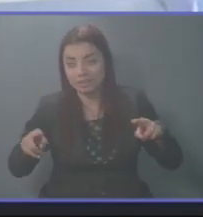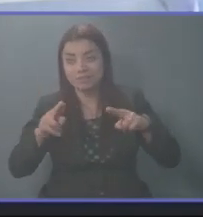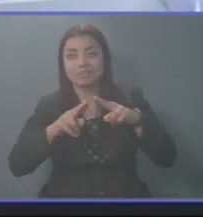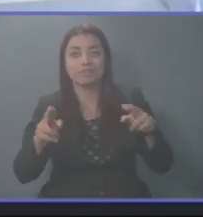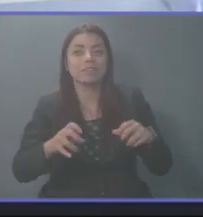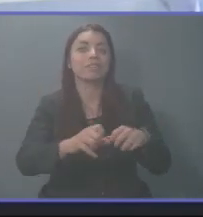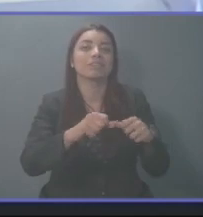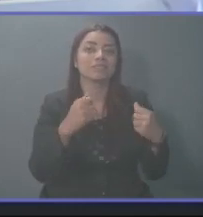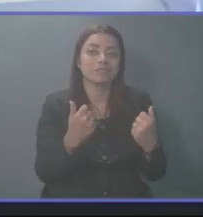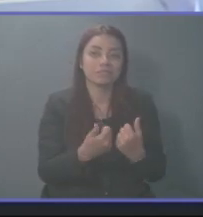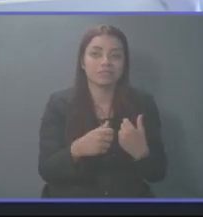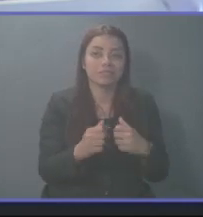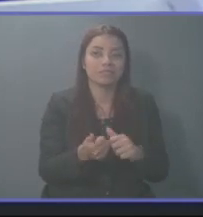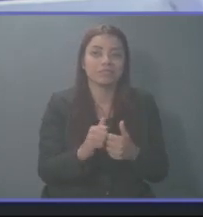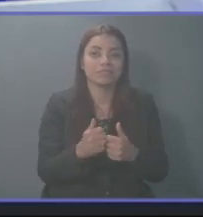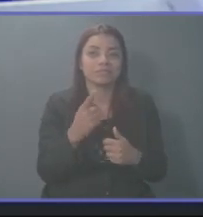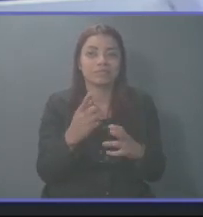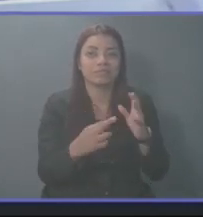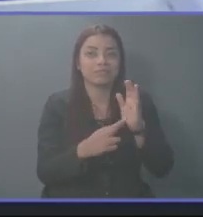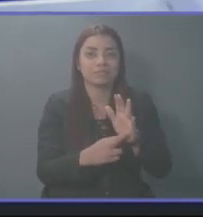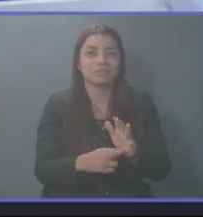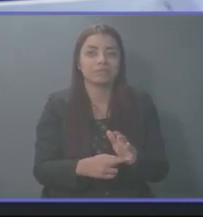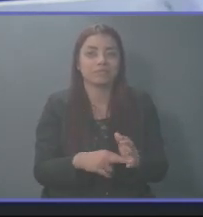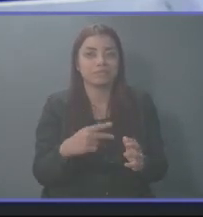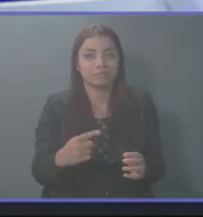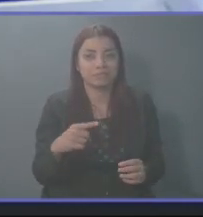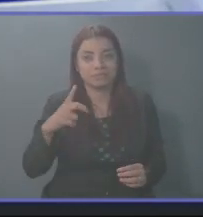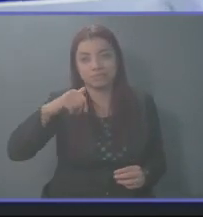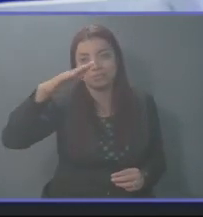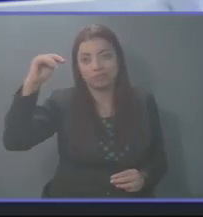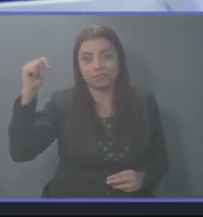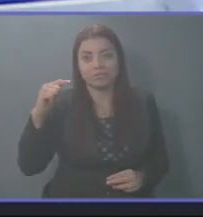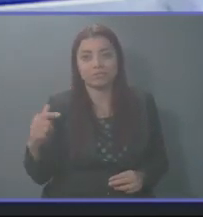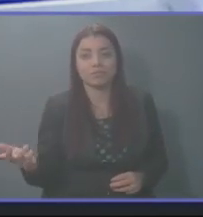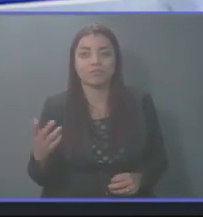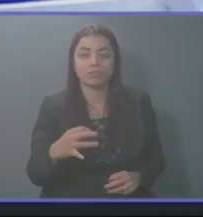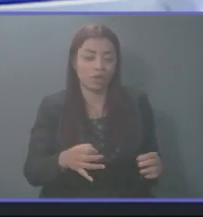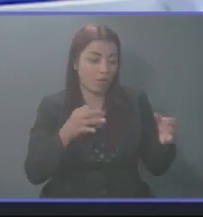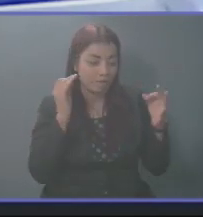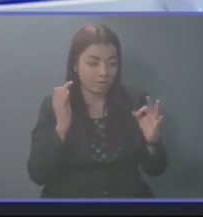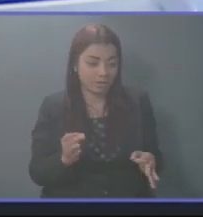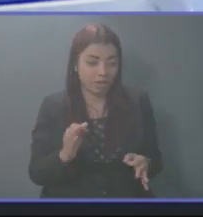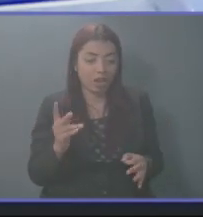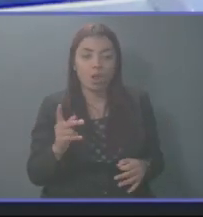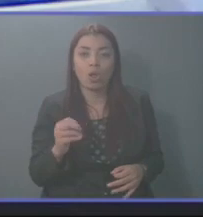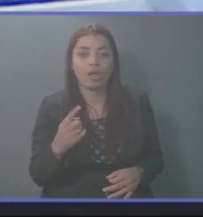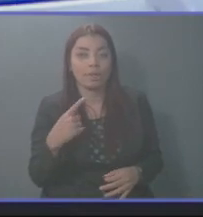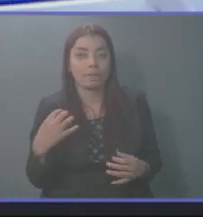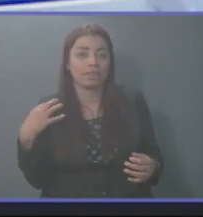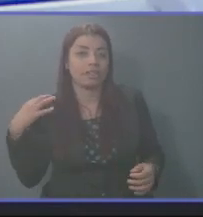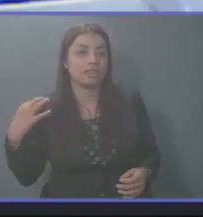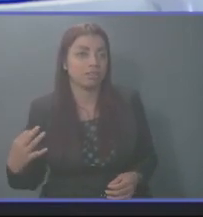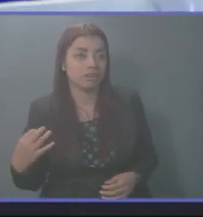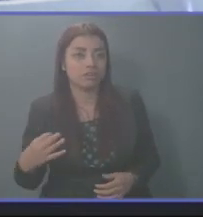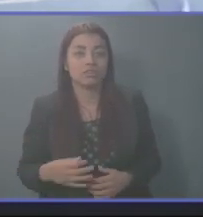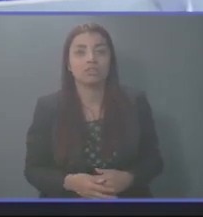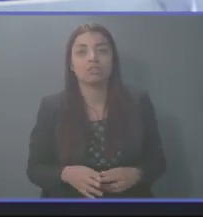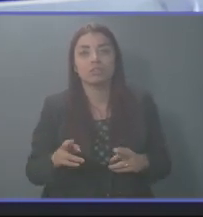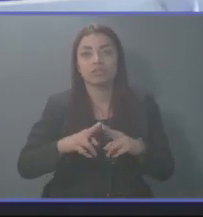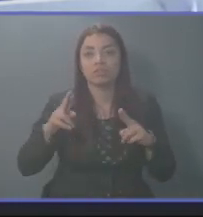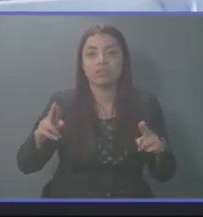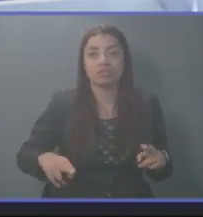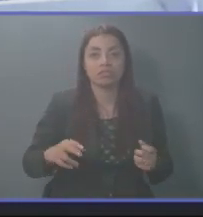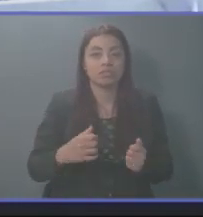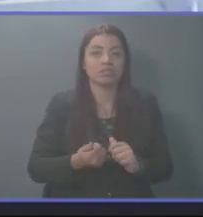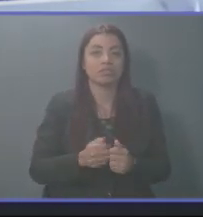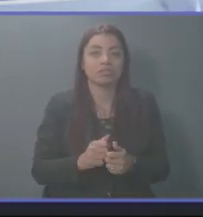asociación deportiva para representar al país en competiciones, sea esta de carácter oficial o invitacional. Federación